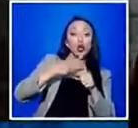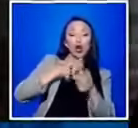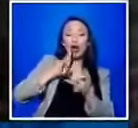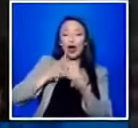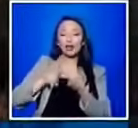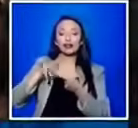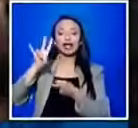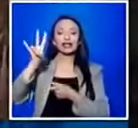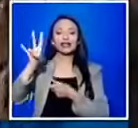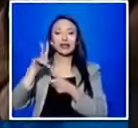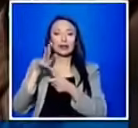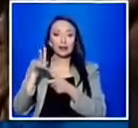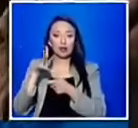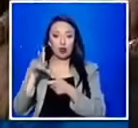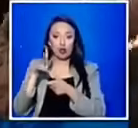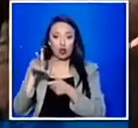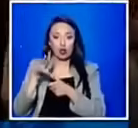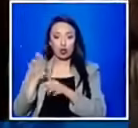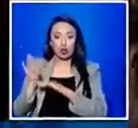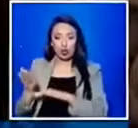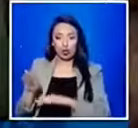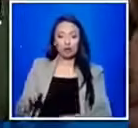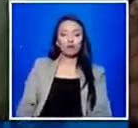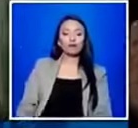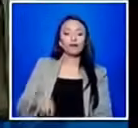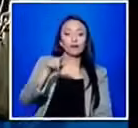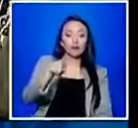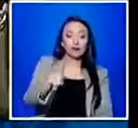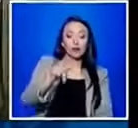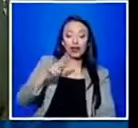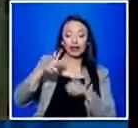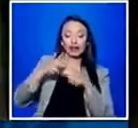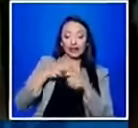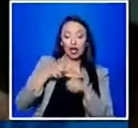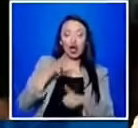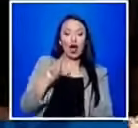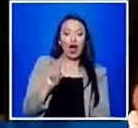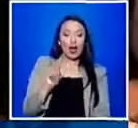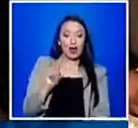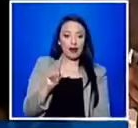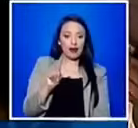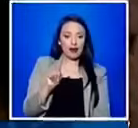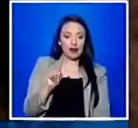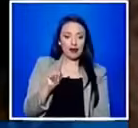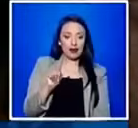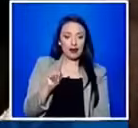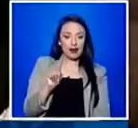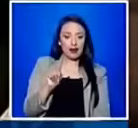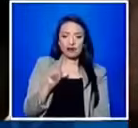básica. Y estamos ingresando a tercero A.